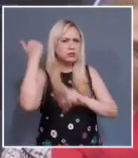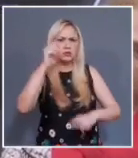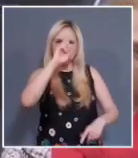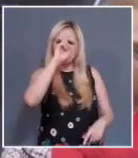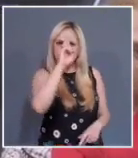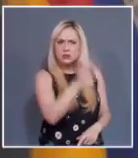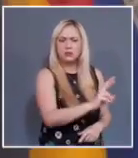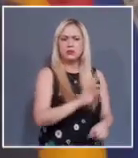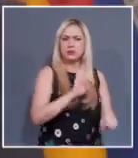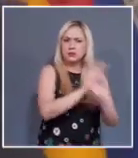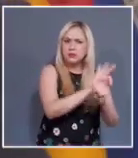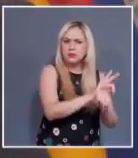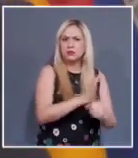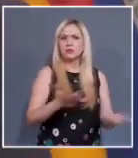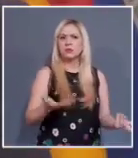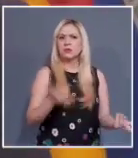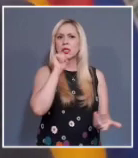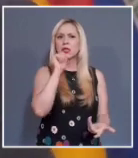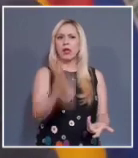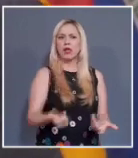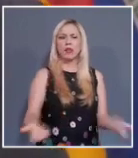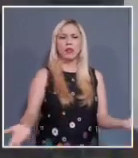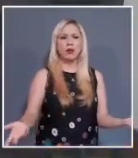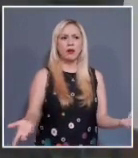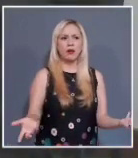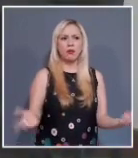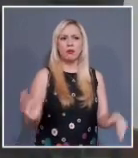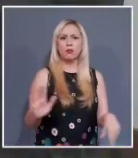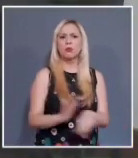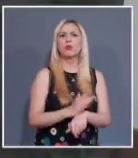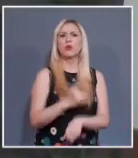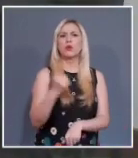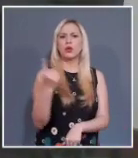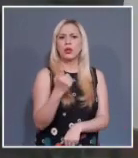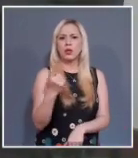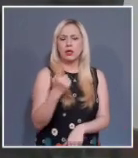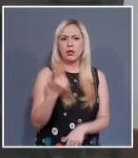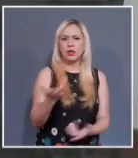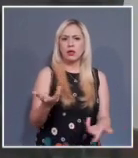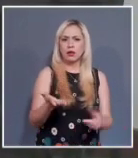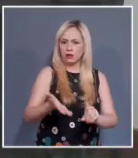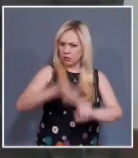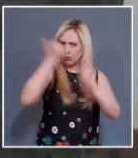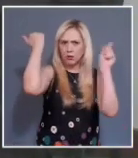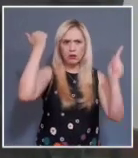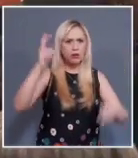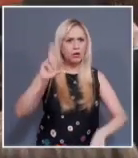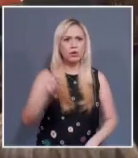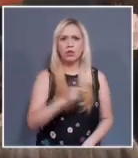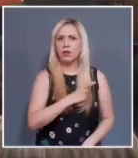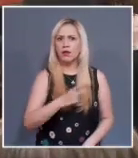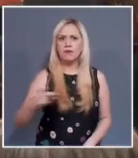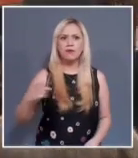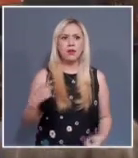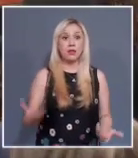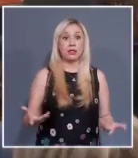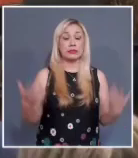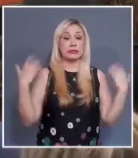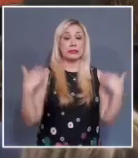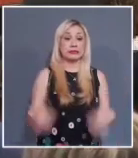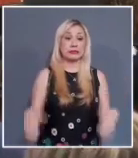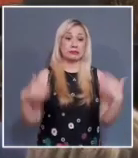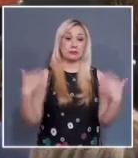como también como la obligación de no practicar la desaparición forzada. La audiencia se llevará a cabo el